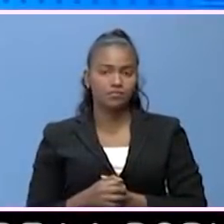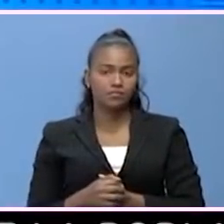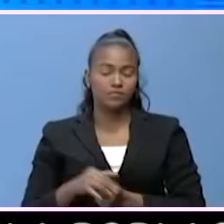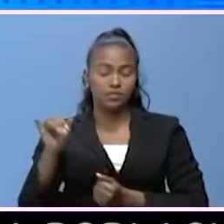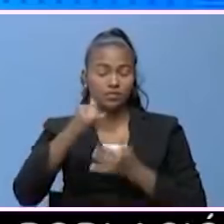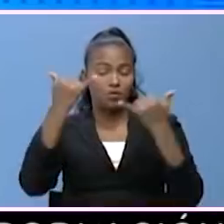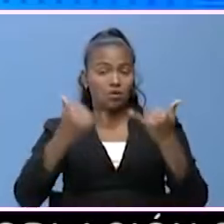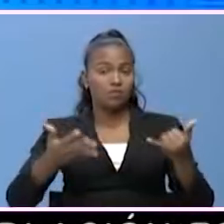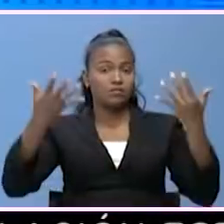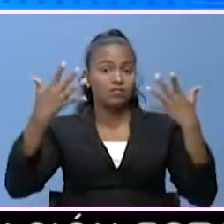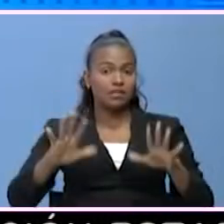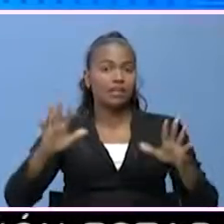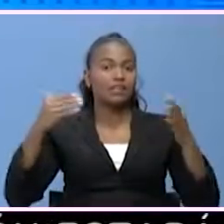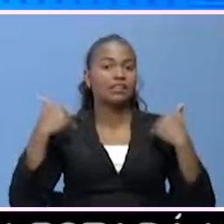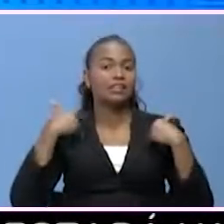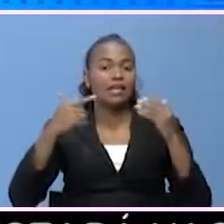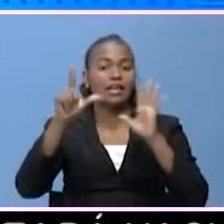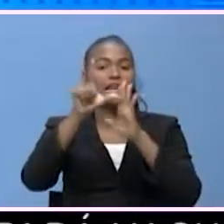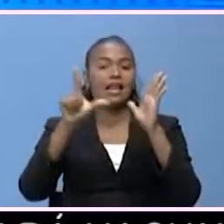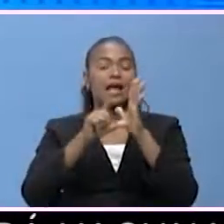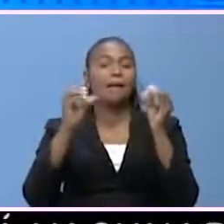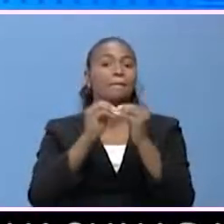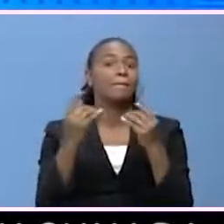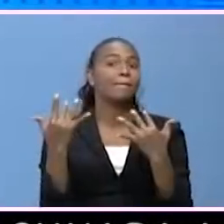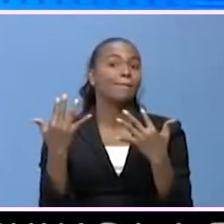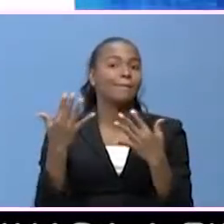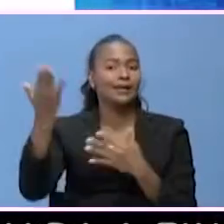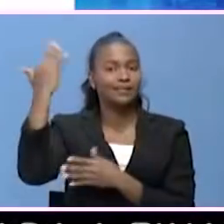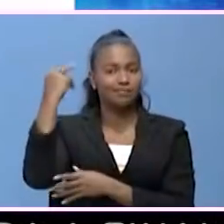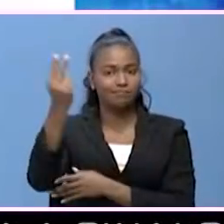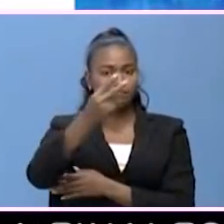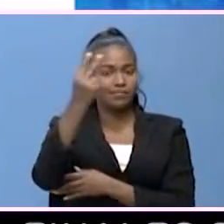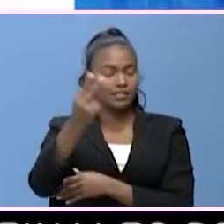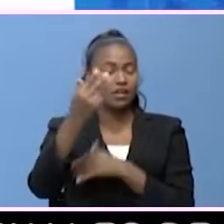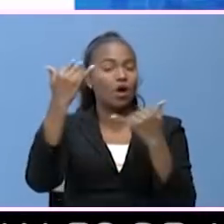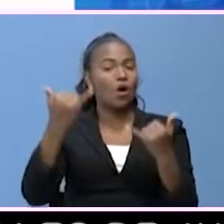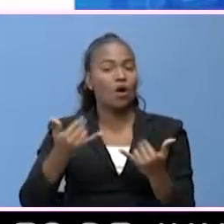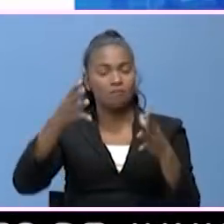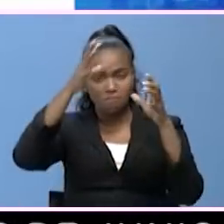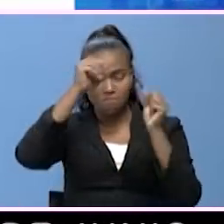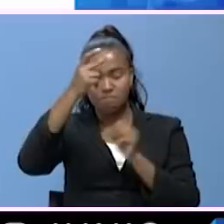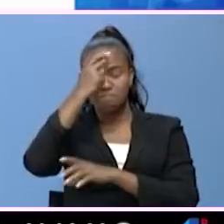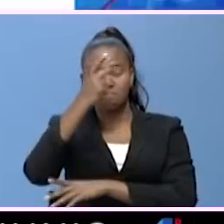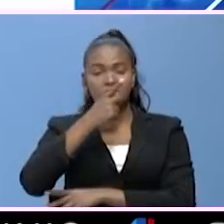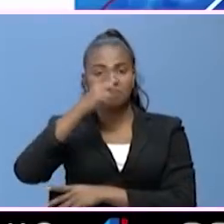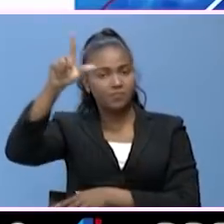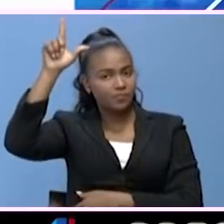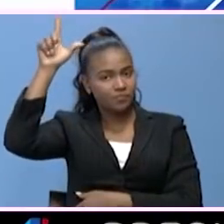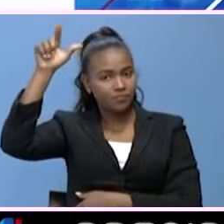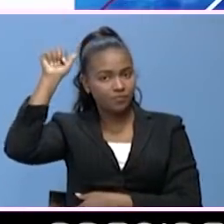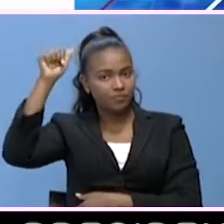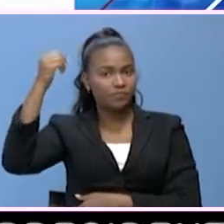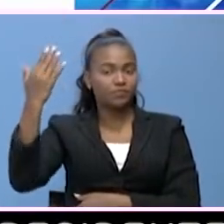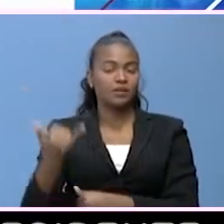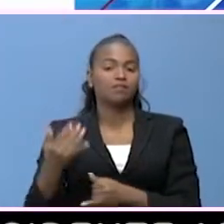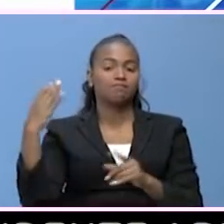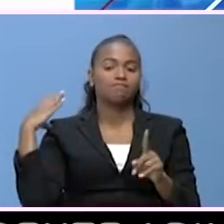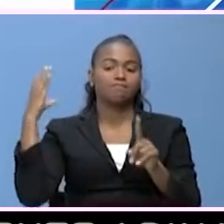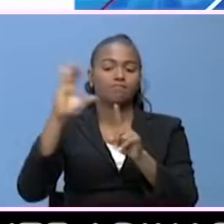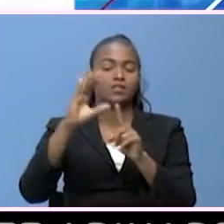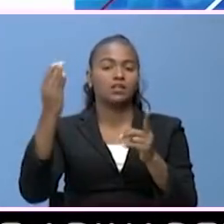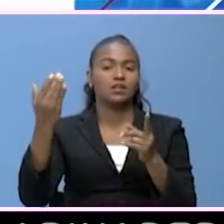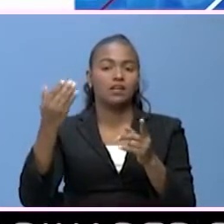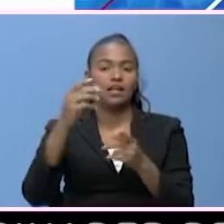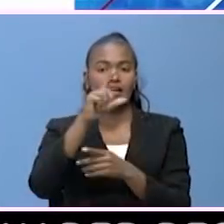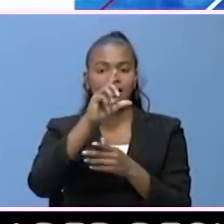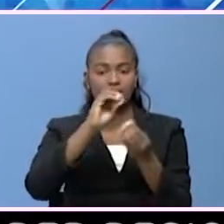si hoy por fin salió uno de los decretos más esperados desde el pasado viernes, pues hoy el presidente de la República, Luis Abinader, designó mediante el